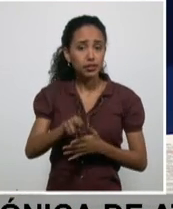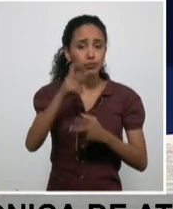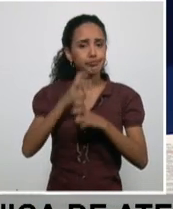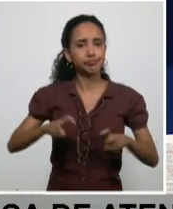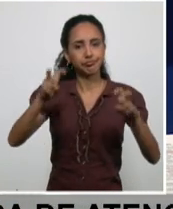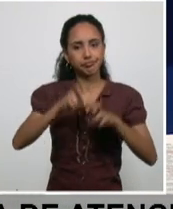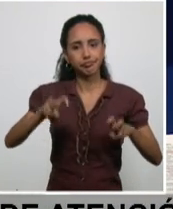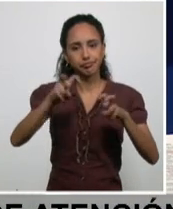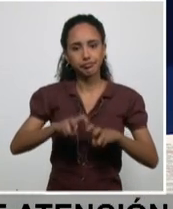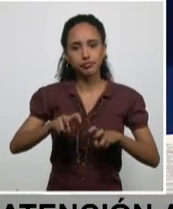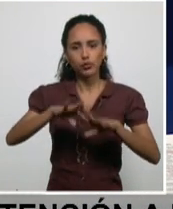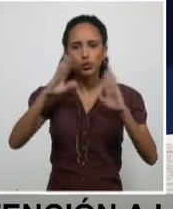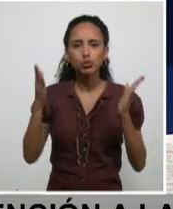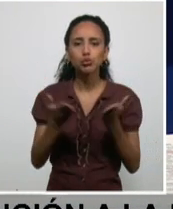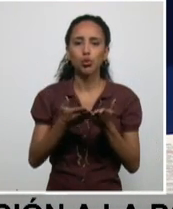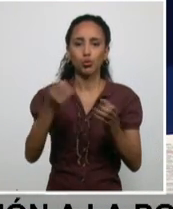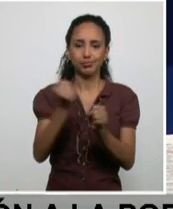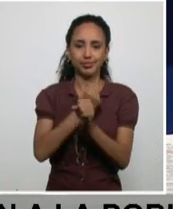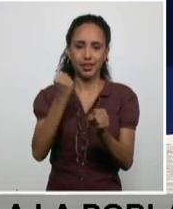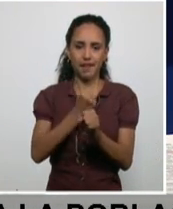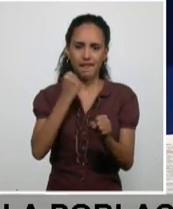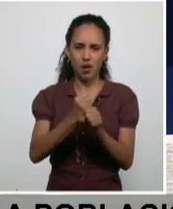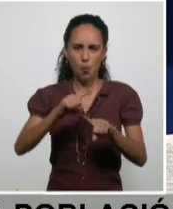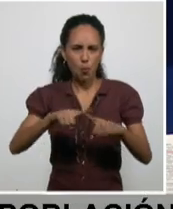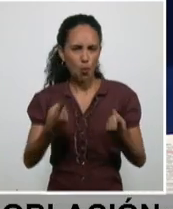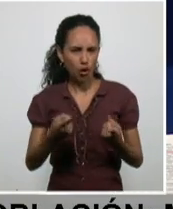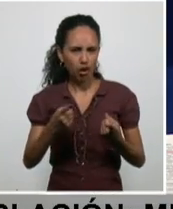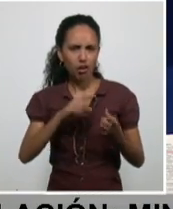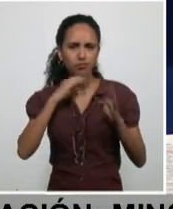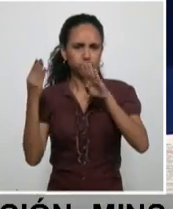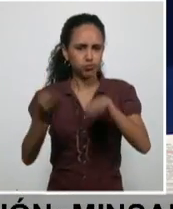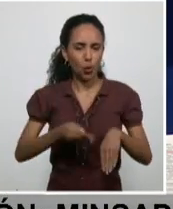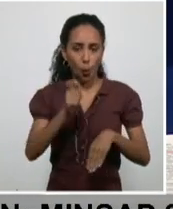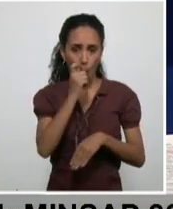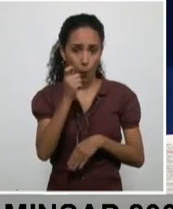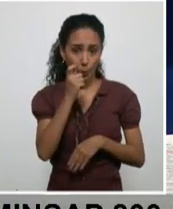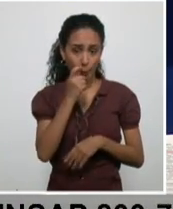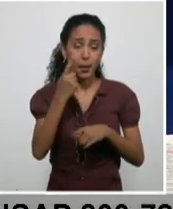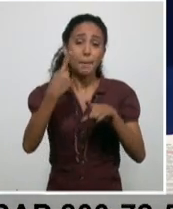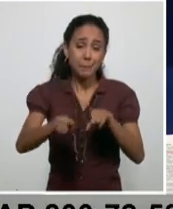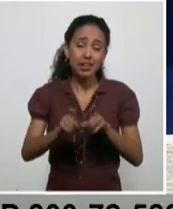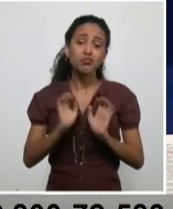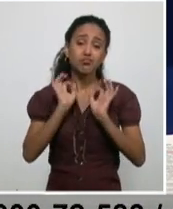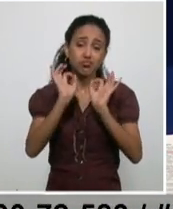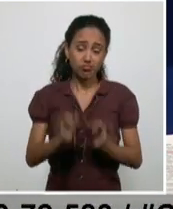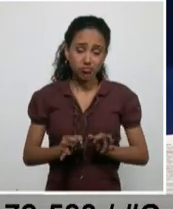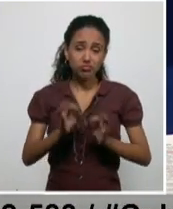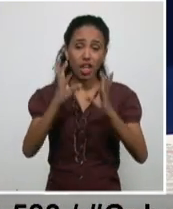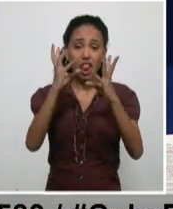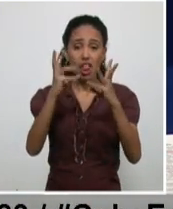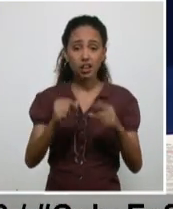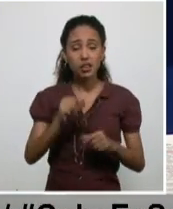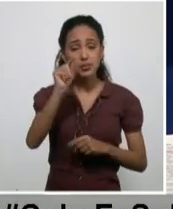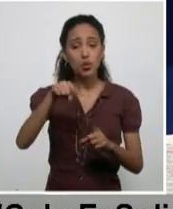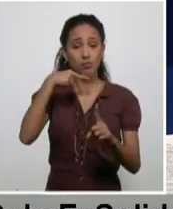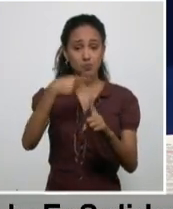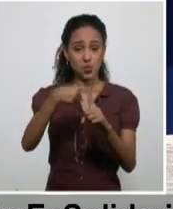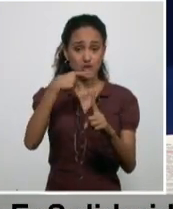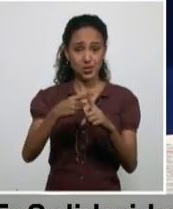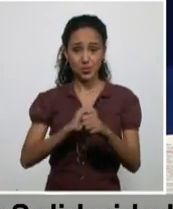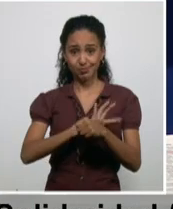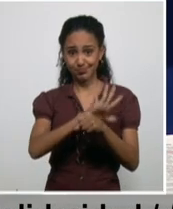bueno, este comportamiento que se debe. Pero esa es la realidad. En cuanto al número de confirmados, estamos más o